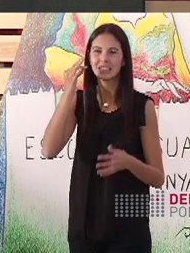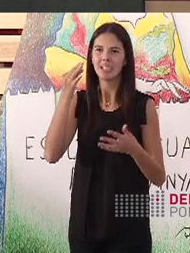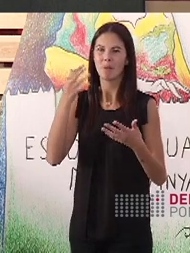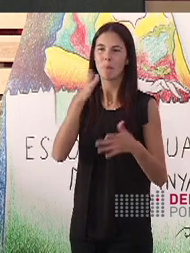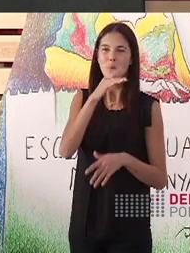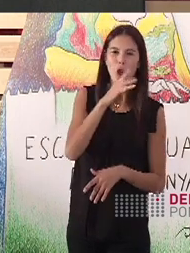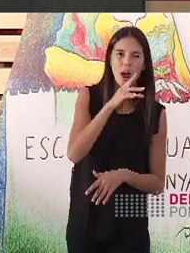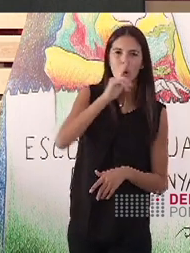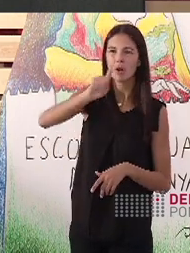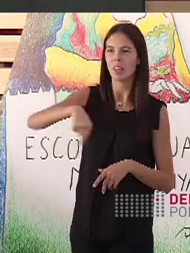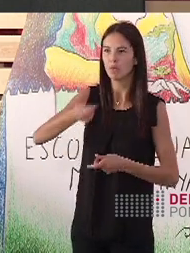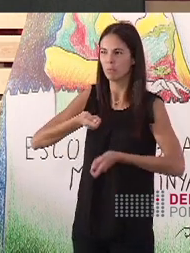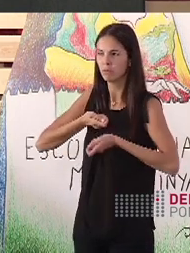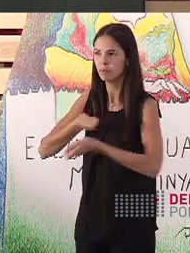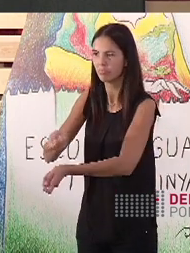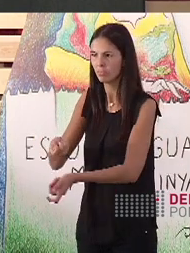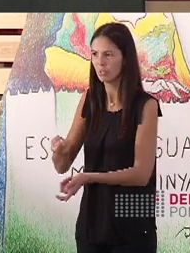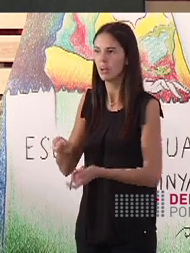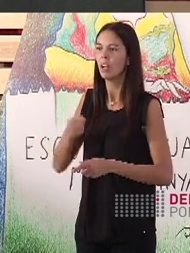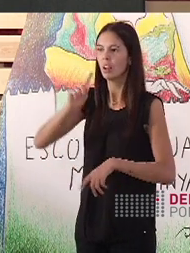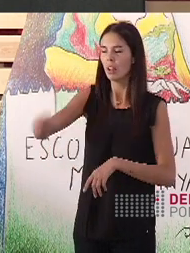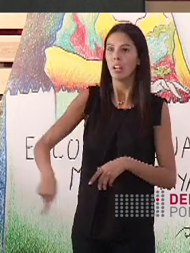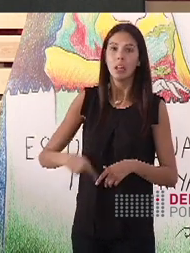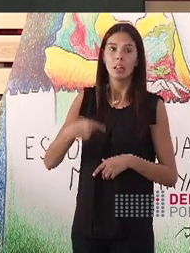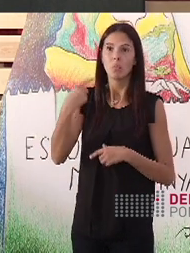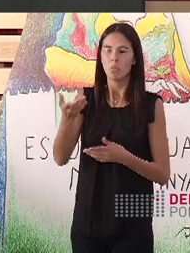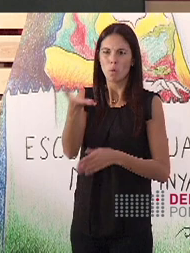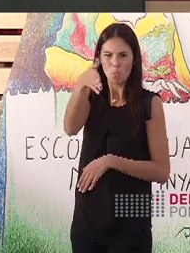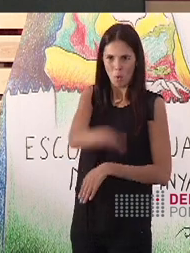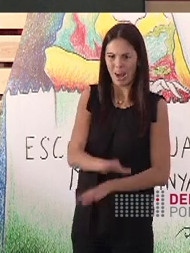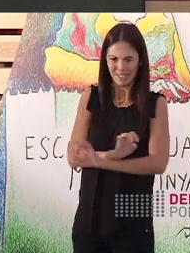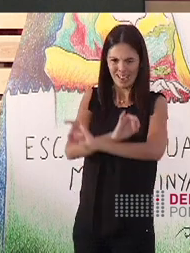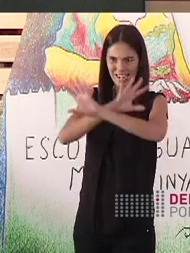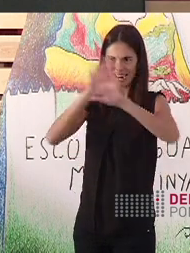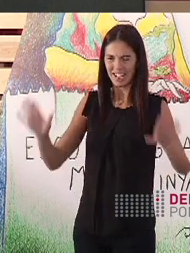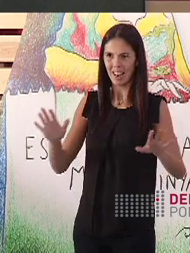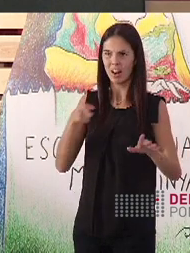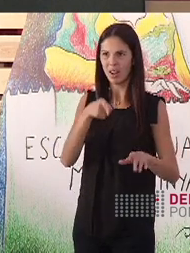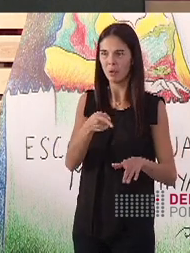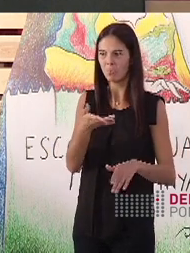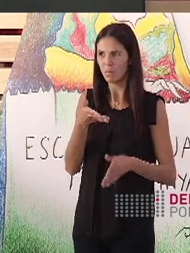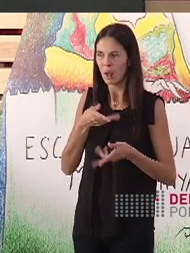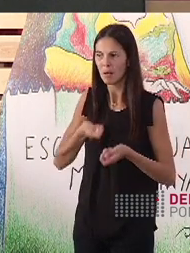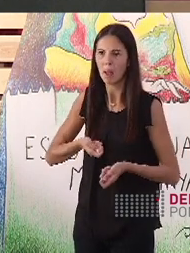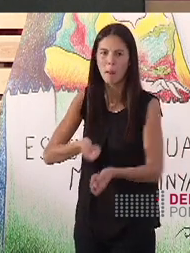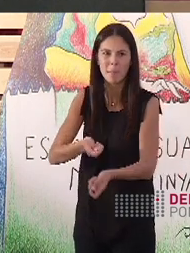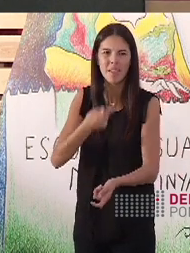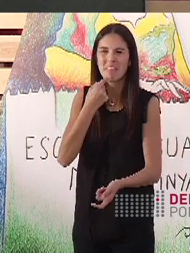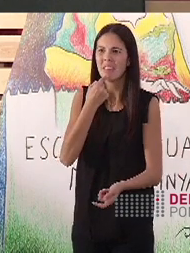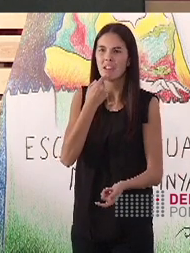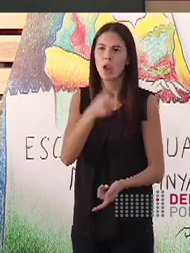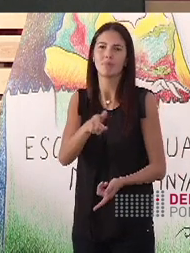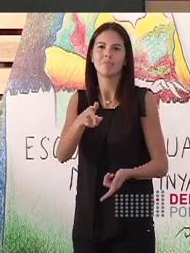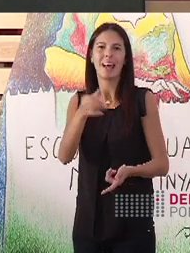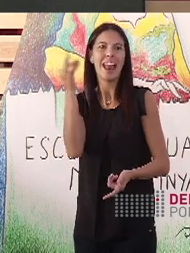empalaron. Y estando muerta y con evidencias de que la habían empalado, dijeron que ella